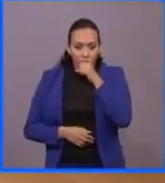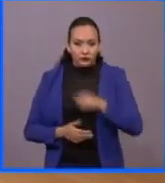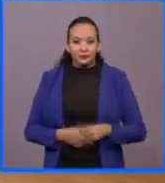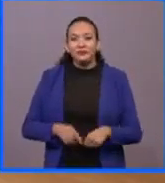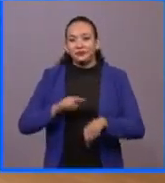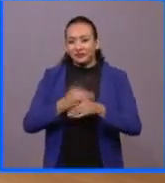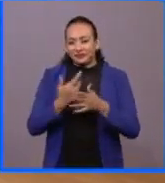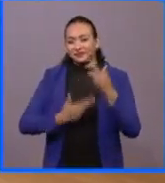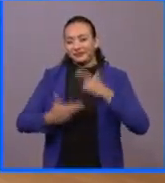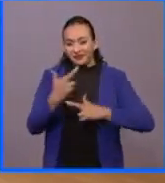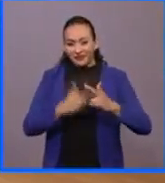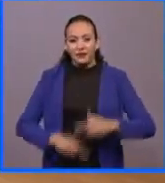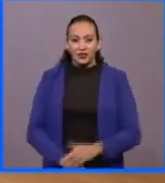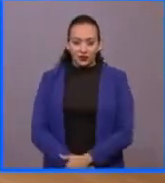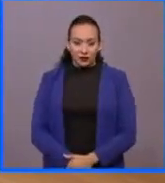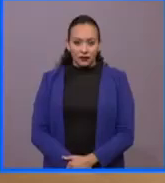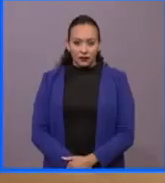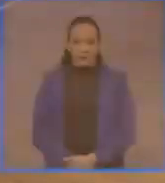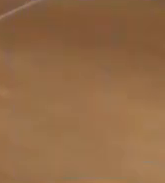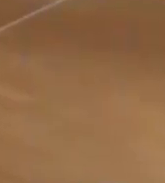Vámonos a una pausa, volvemos con más.